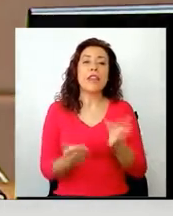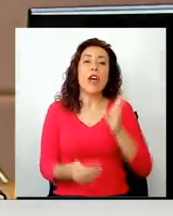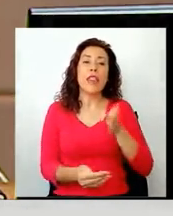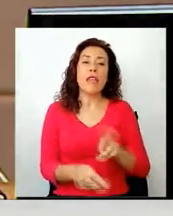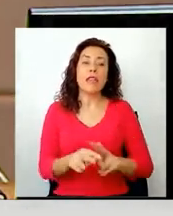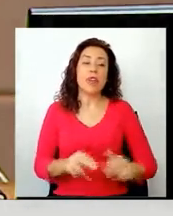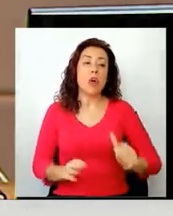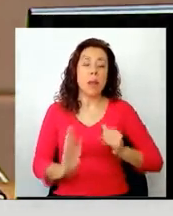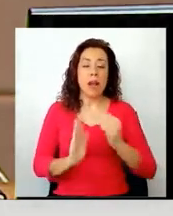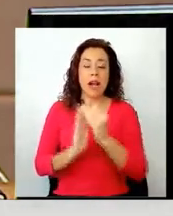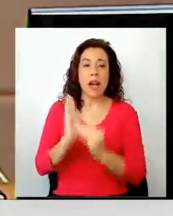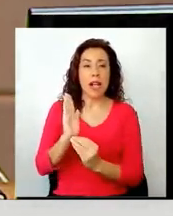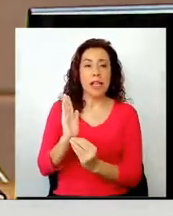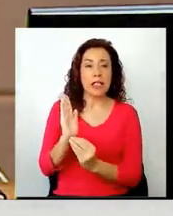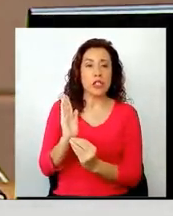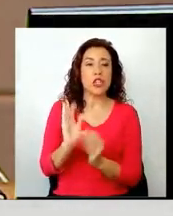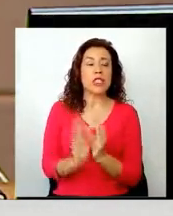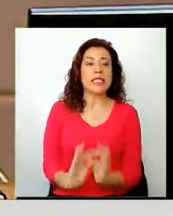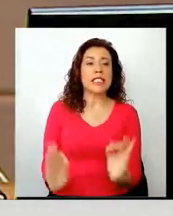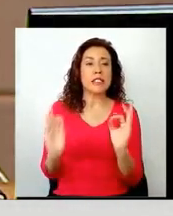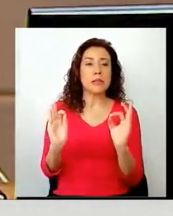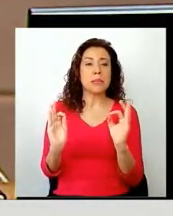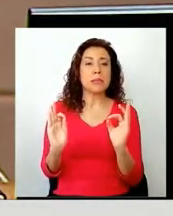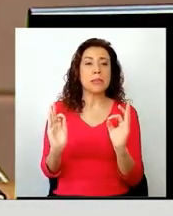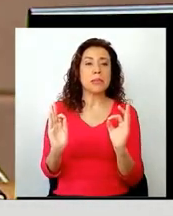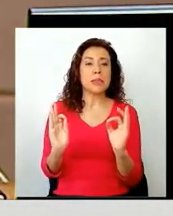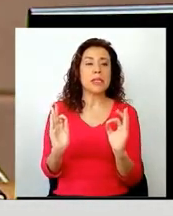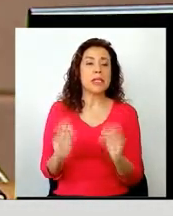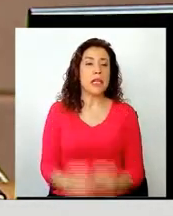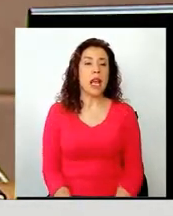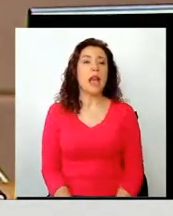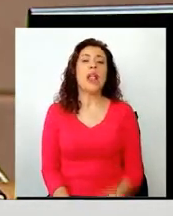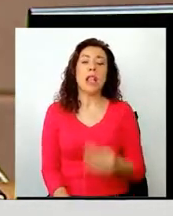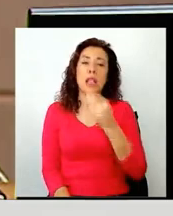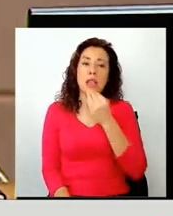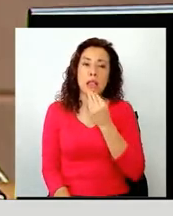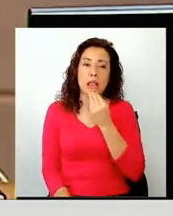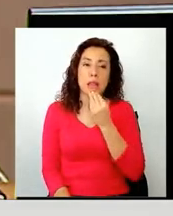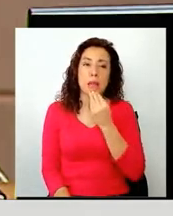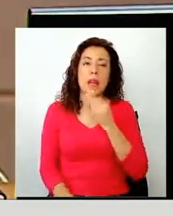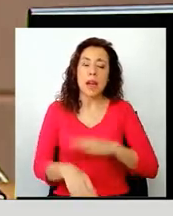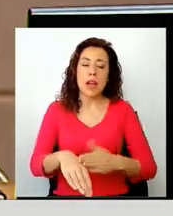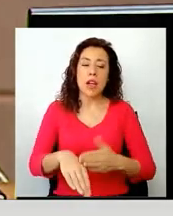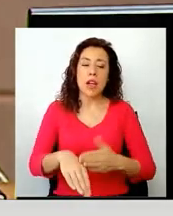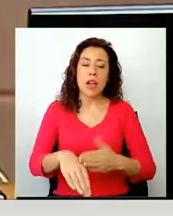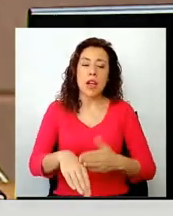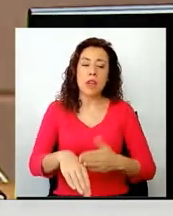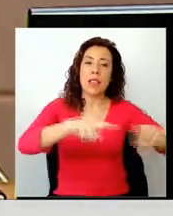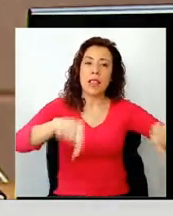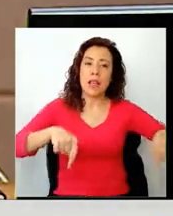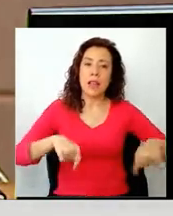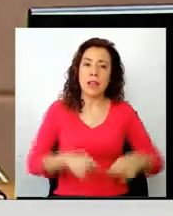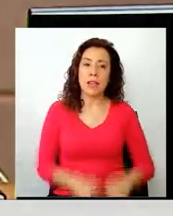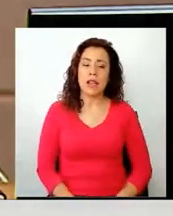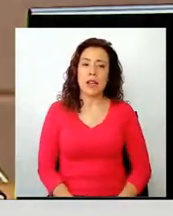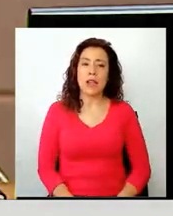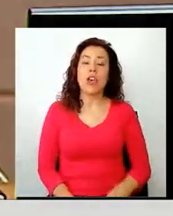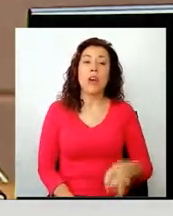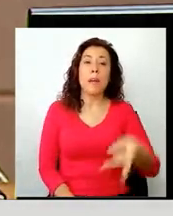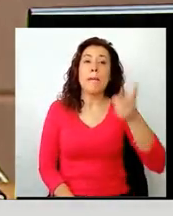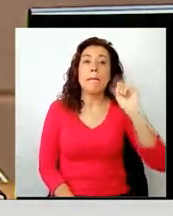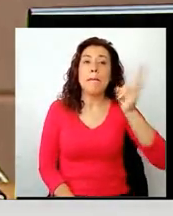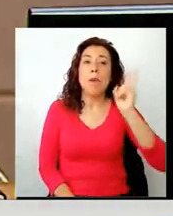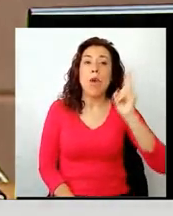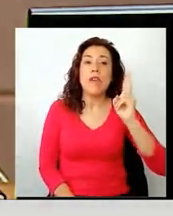especial de aquellos que se categorizan como tal así como también concesiones sectoriales las cuales serán prohibidas en las reservas